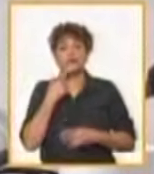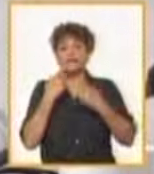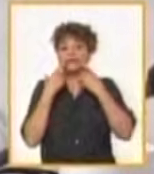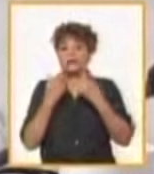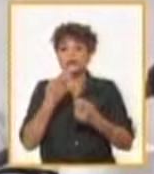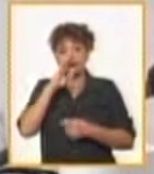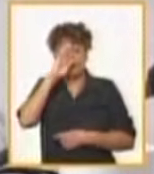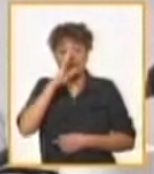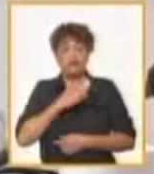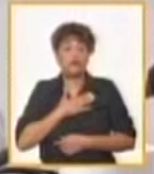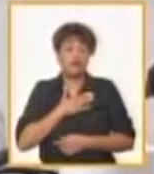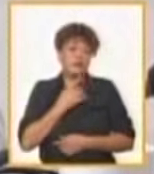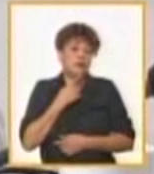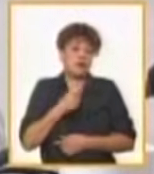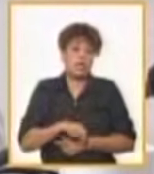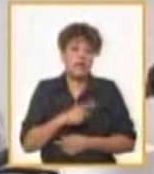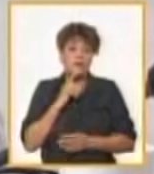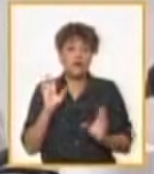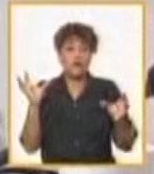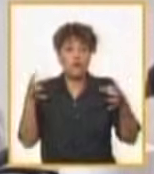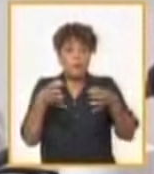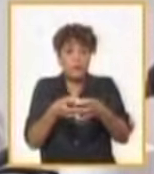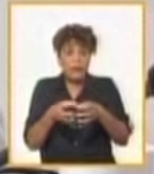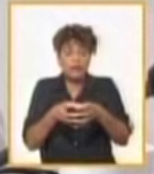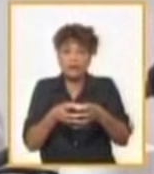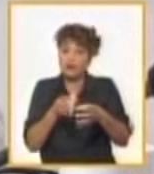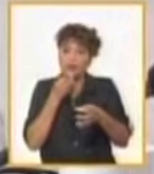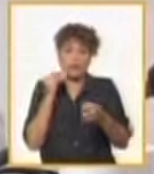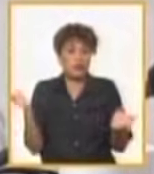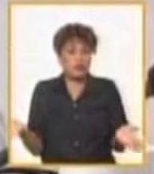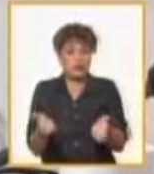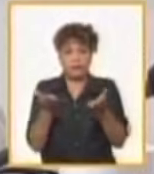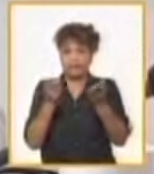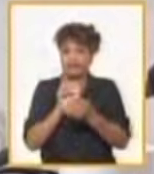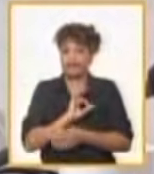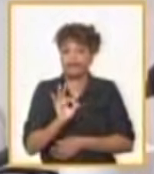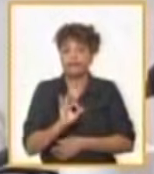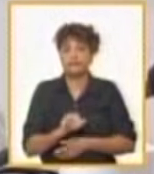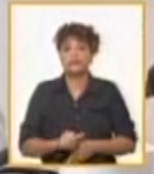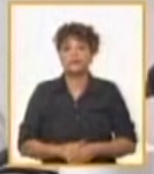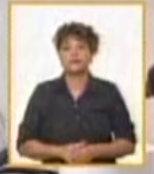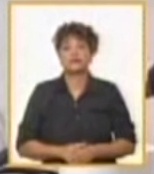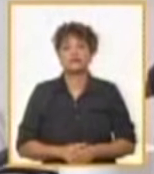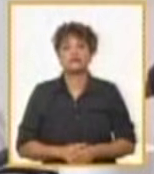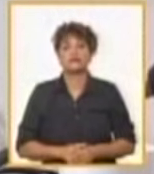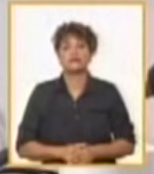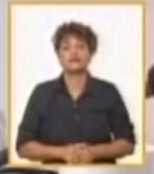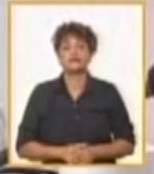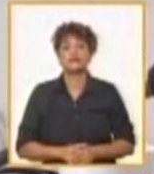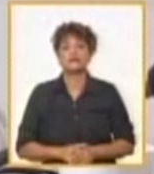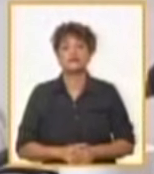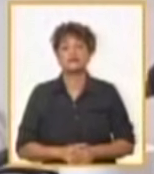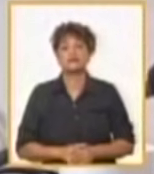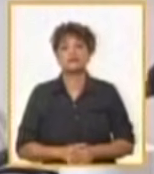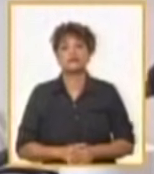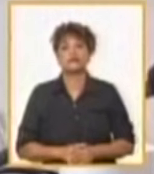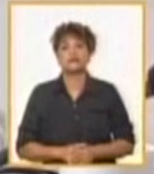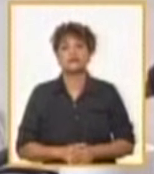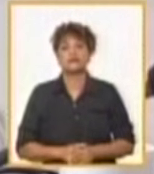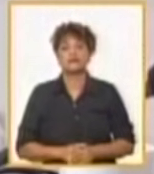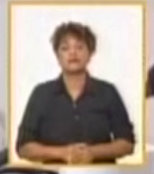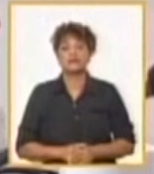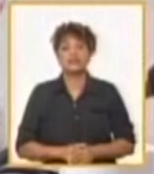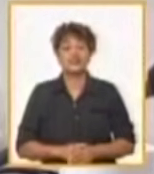no hubiera podido fructificar. Y lo que dejaba abierto palabra a los intelectuales es un